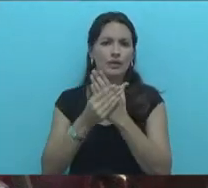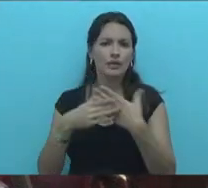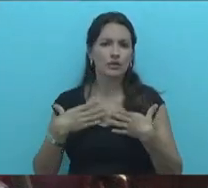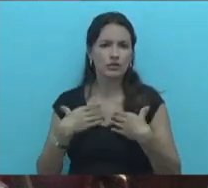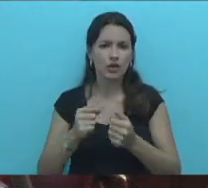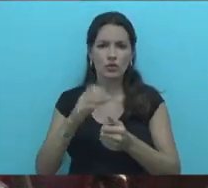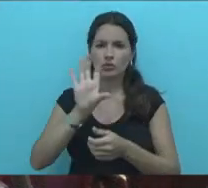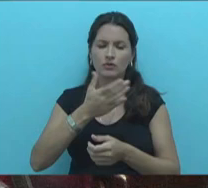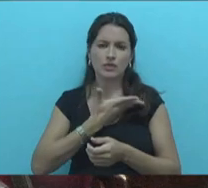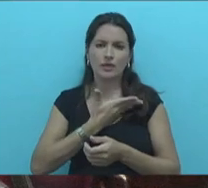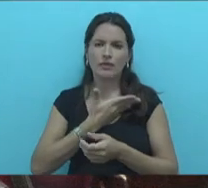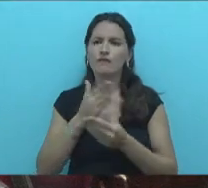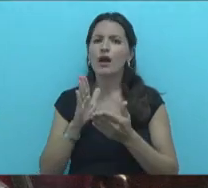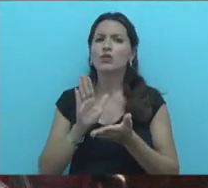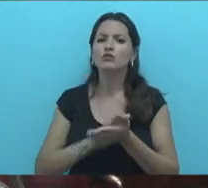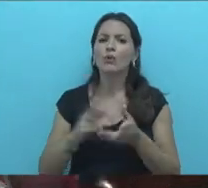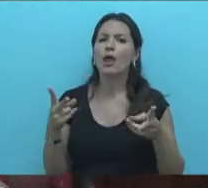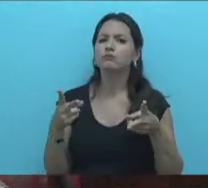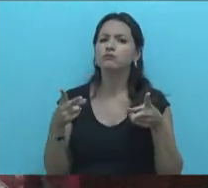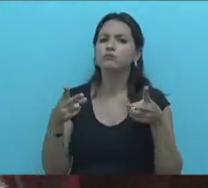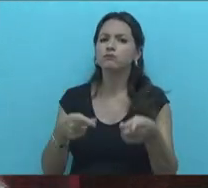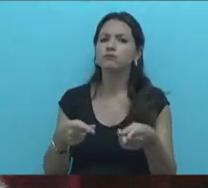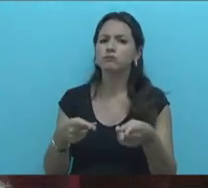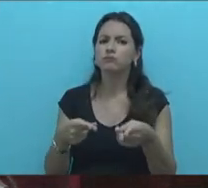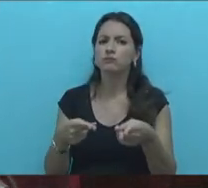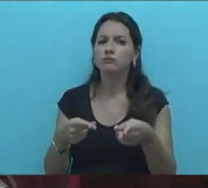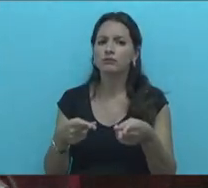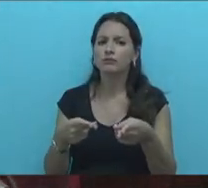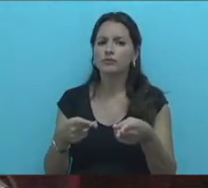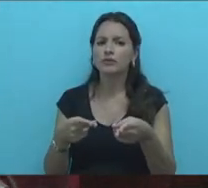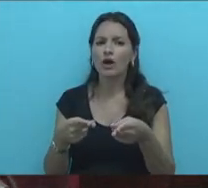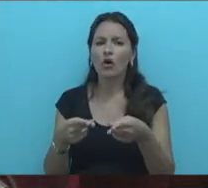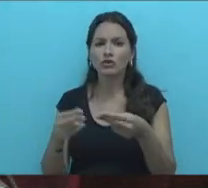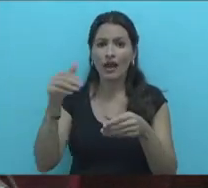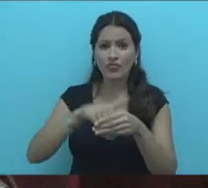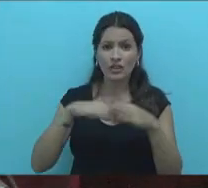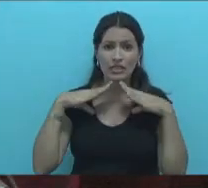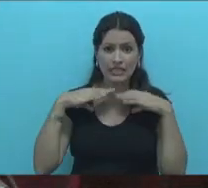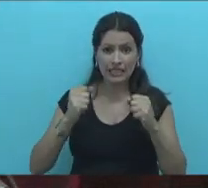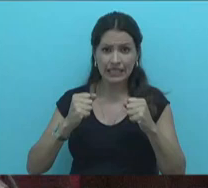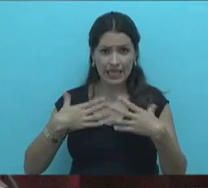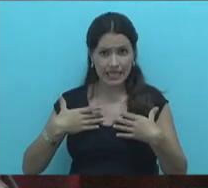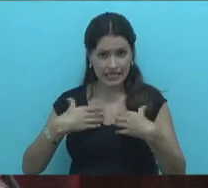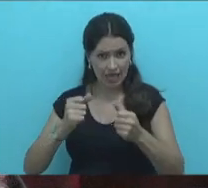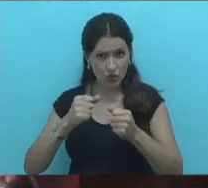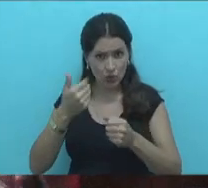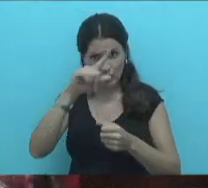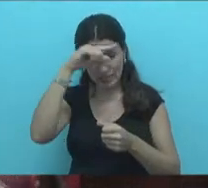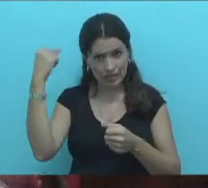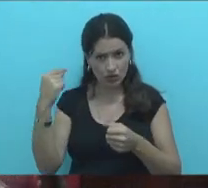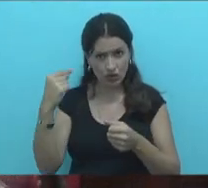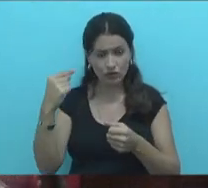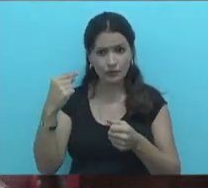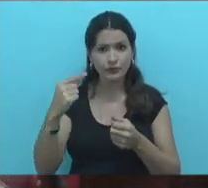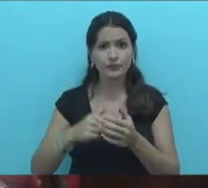marco del ajuste, de los tantos ajustes de la Secretaría de Salud del Ministerio de la Nación, nos